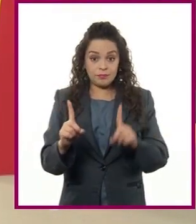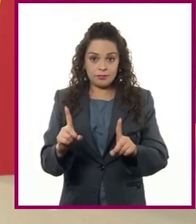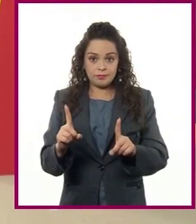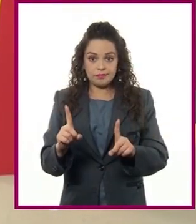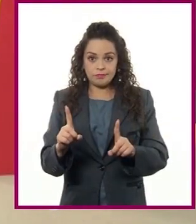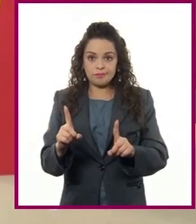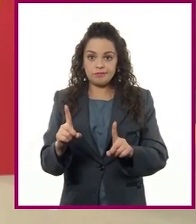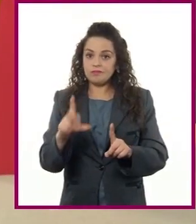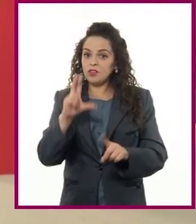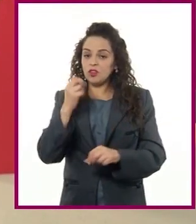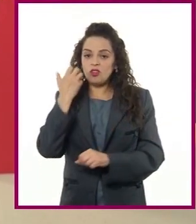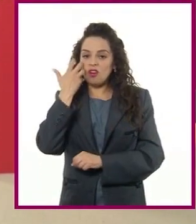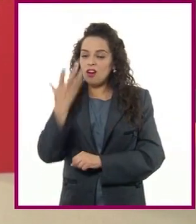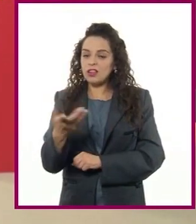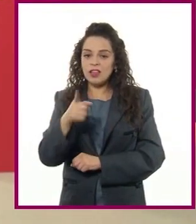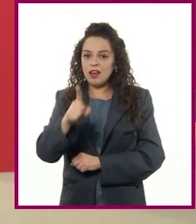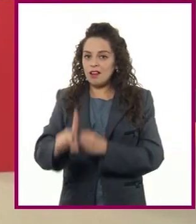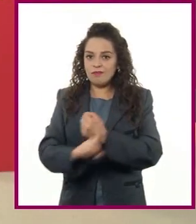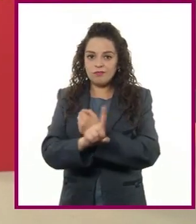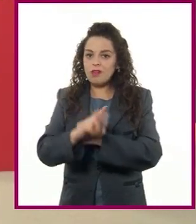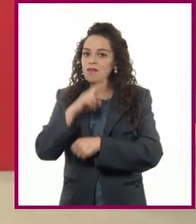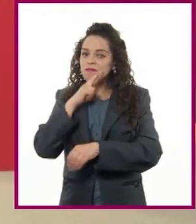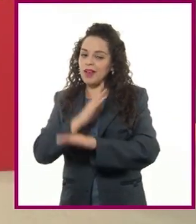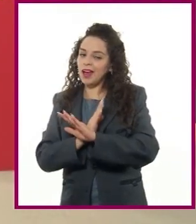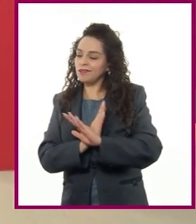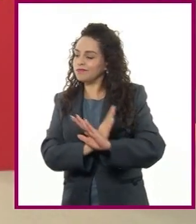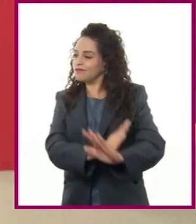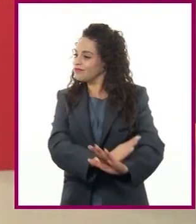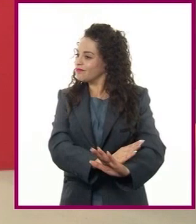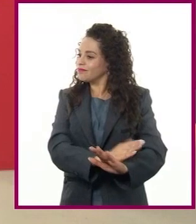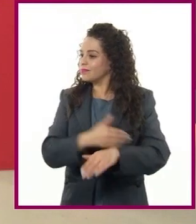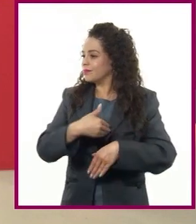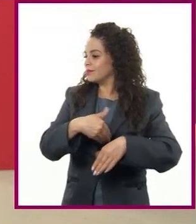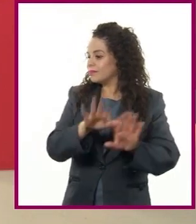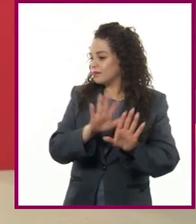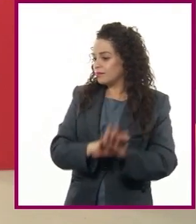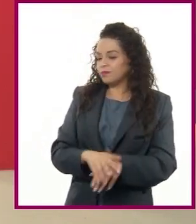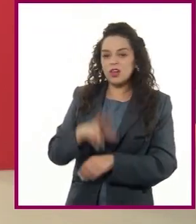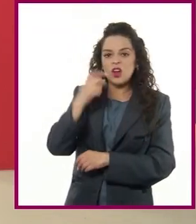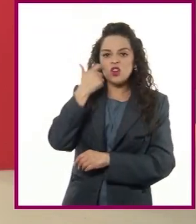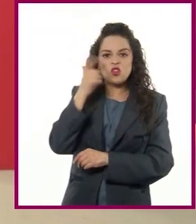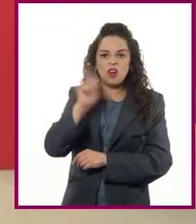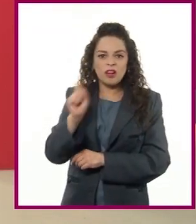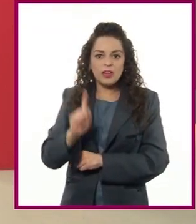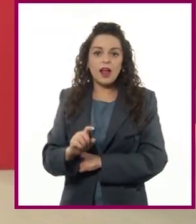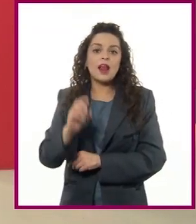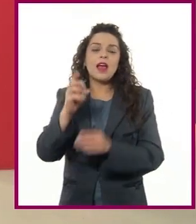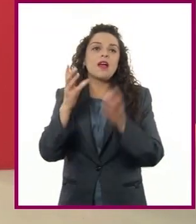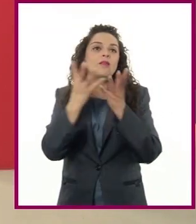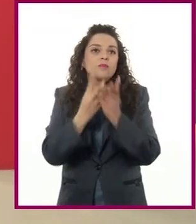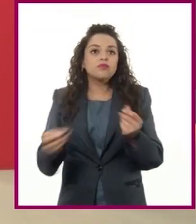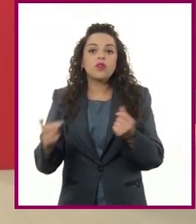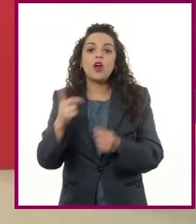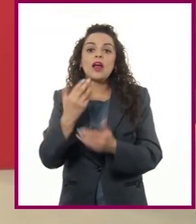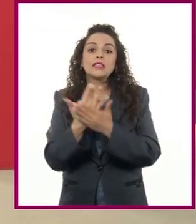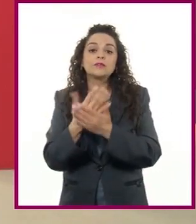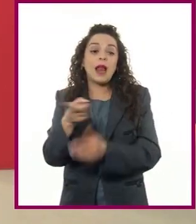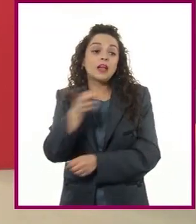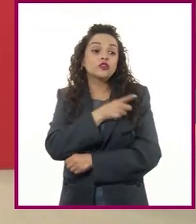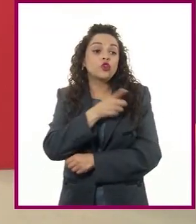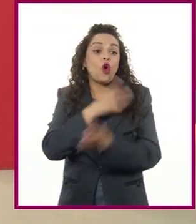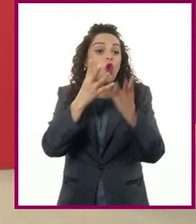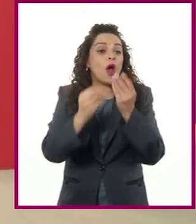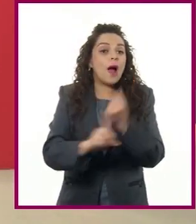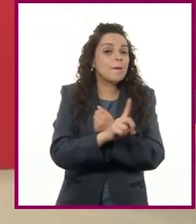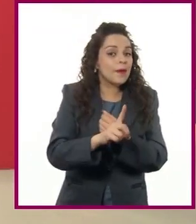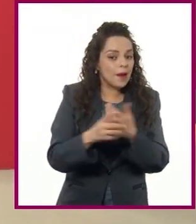el conflicto, lo ignoran o esperan a que se resuelva por sí solo. Consecuencias: se evita hablar